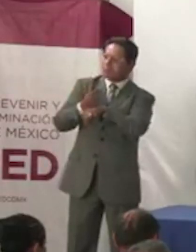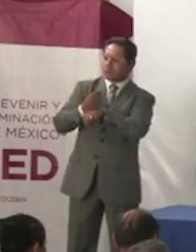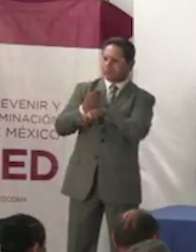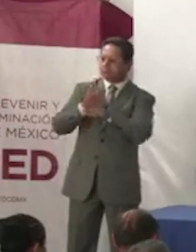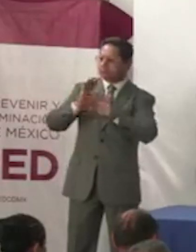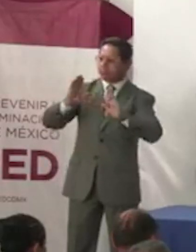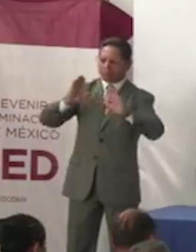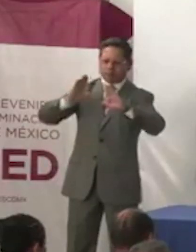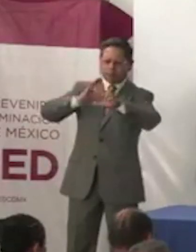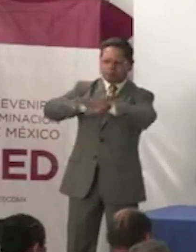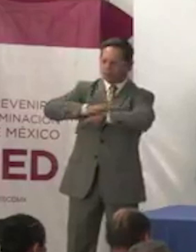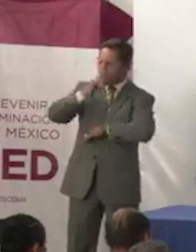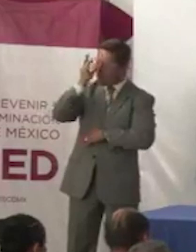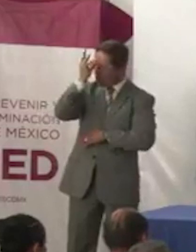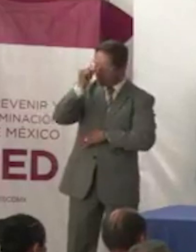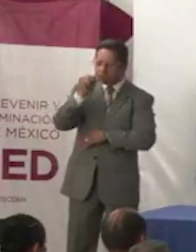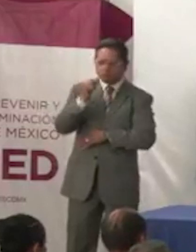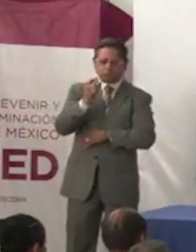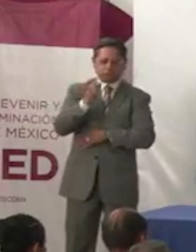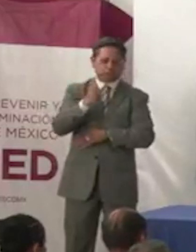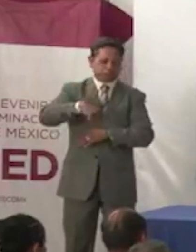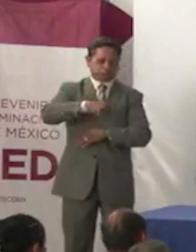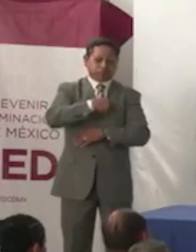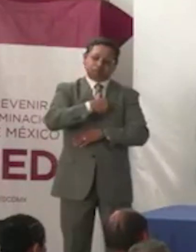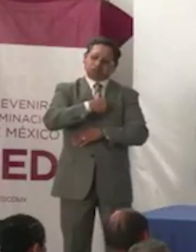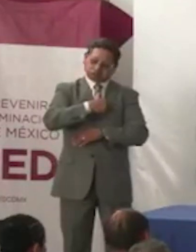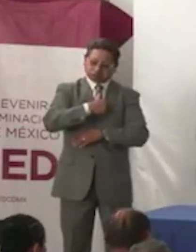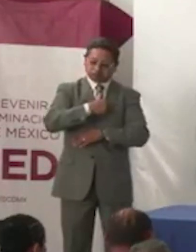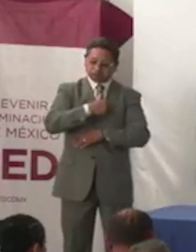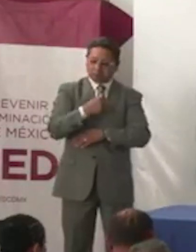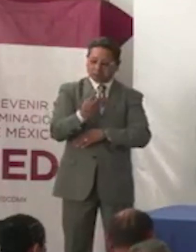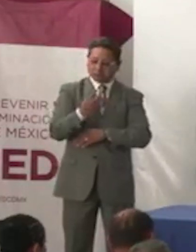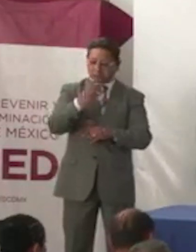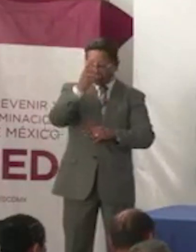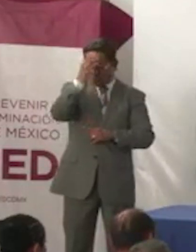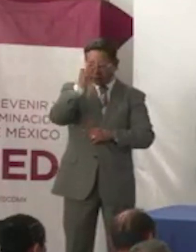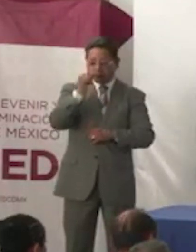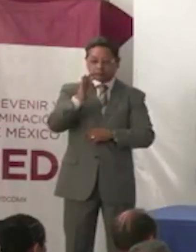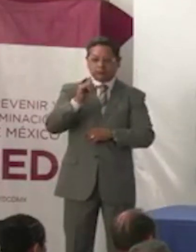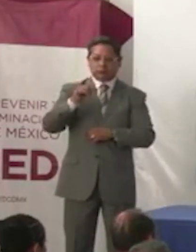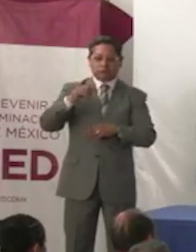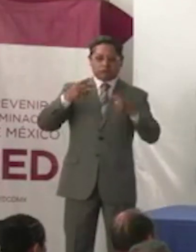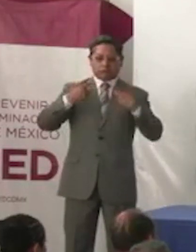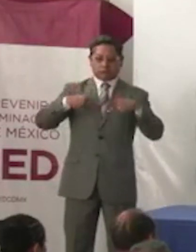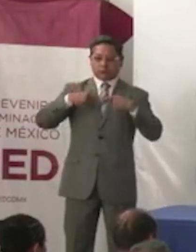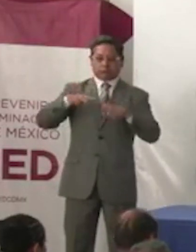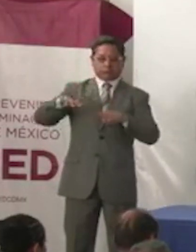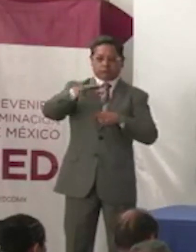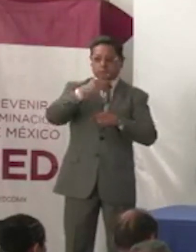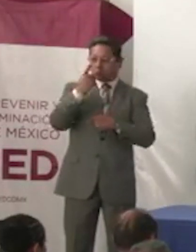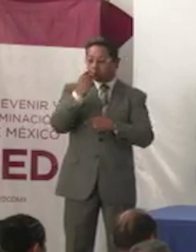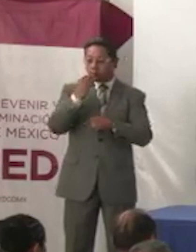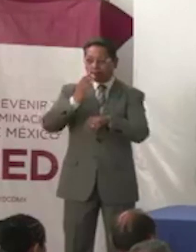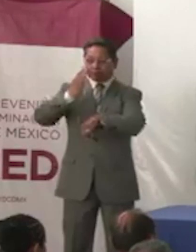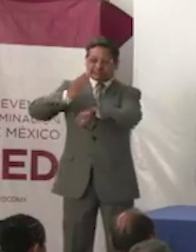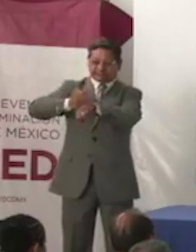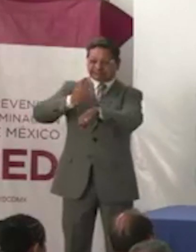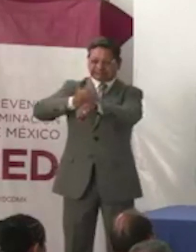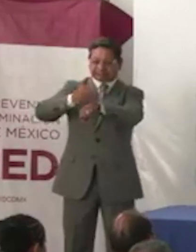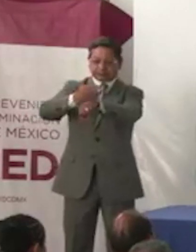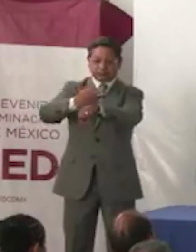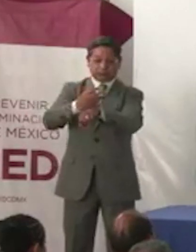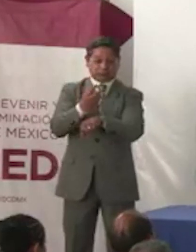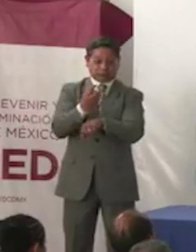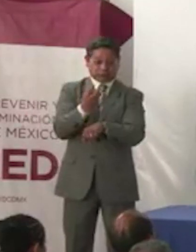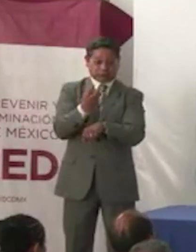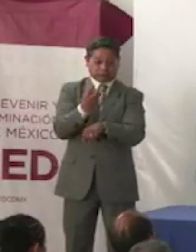Nunca debió pasar destacó que desde que se tuvo conocimiento de los hechos se sostuvo un diálogo respetuoso con la señora yatali para definir la mejor